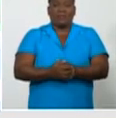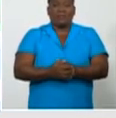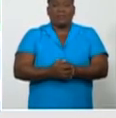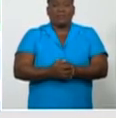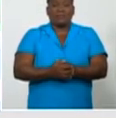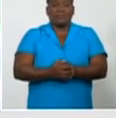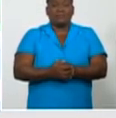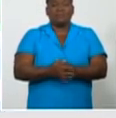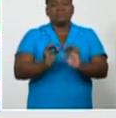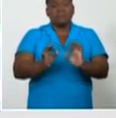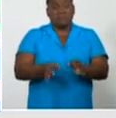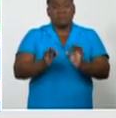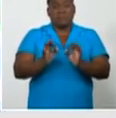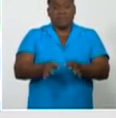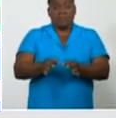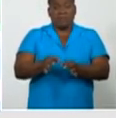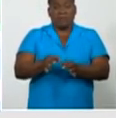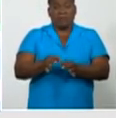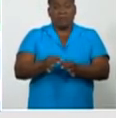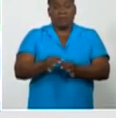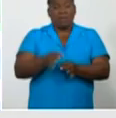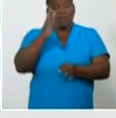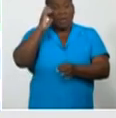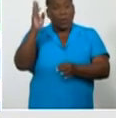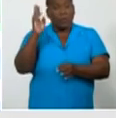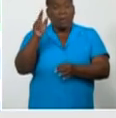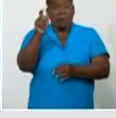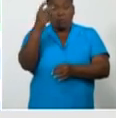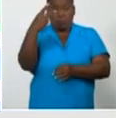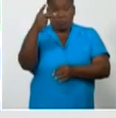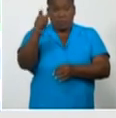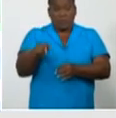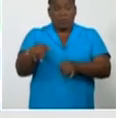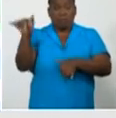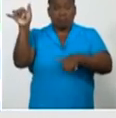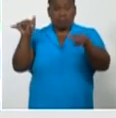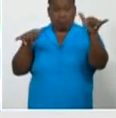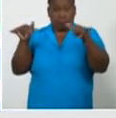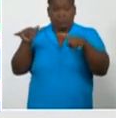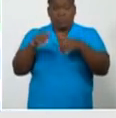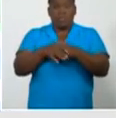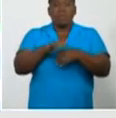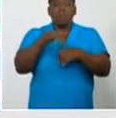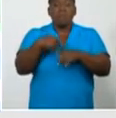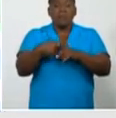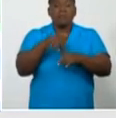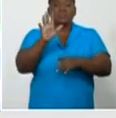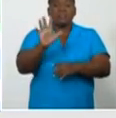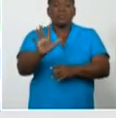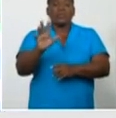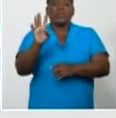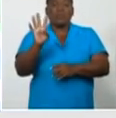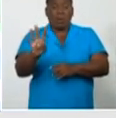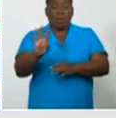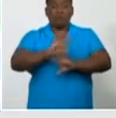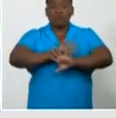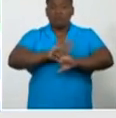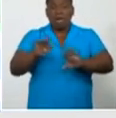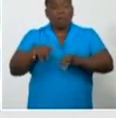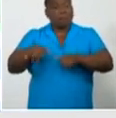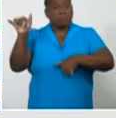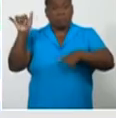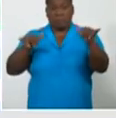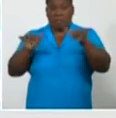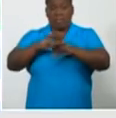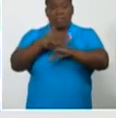Siempre mencionamos los dos evacuados, los 54 que han retornado a sus países después de diagnosticados.